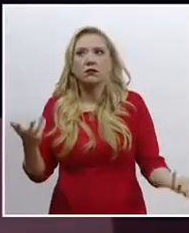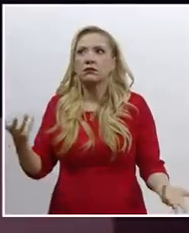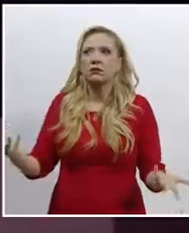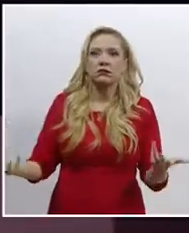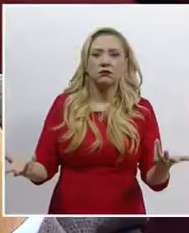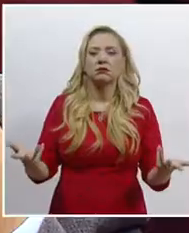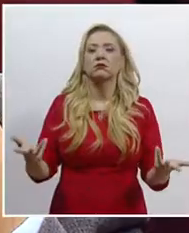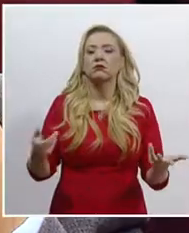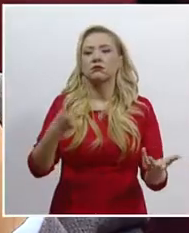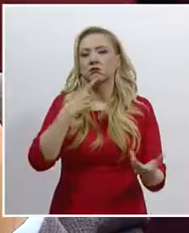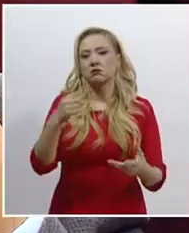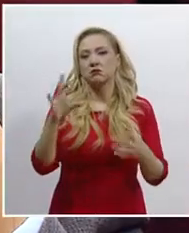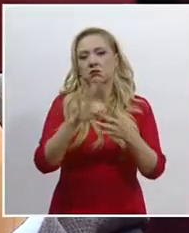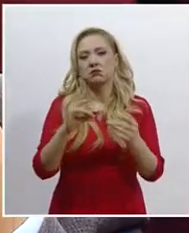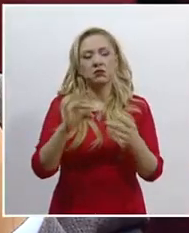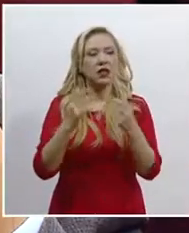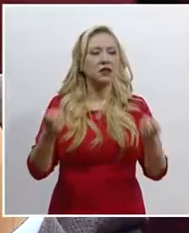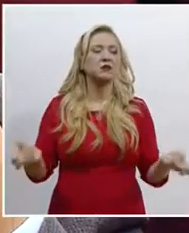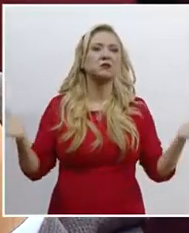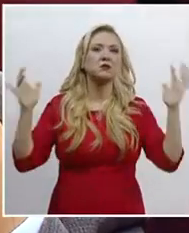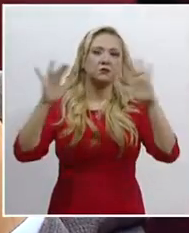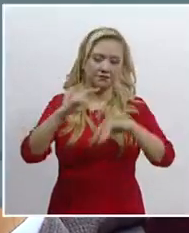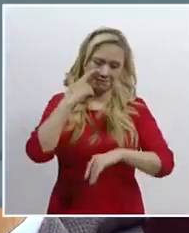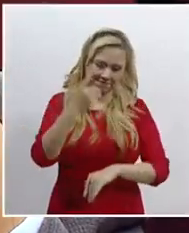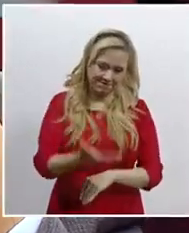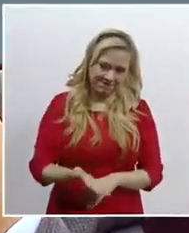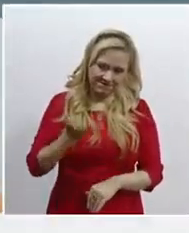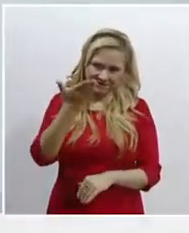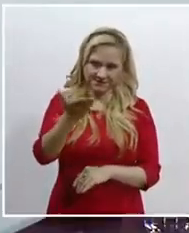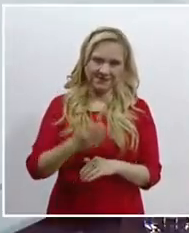participantes precisamente en este evento. Vamos a ver.